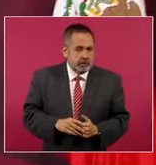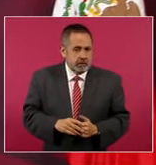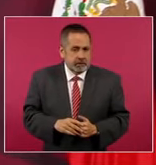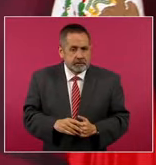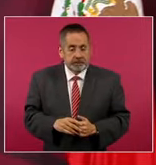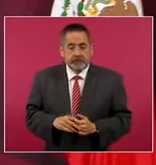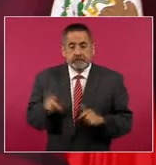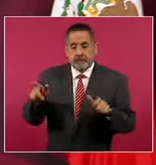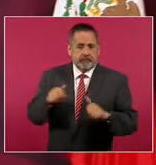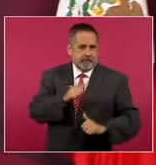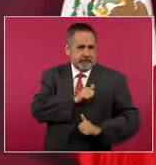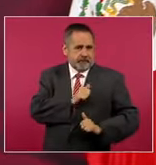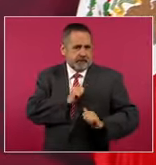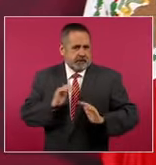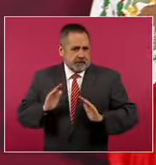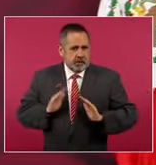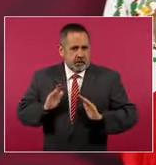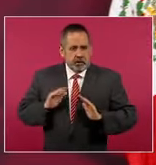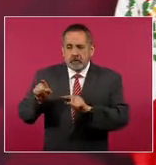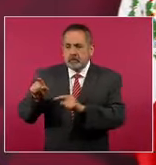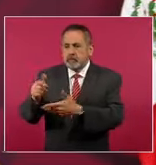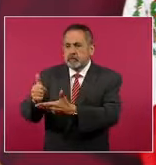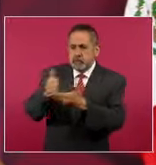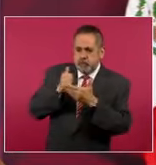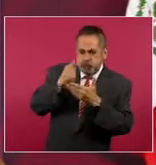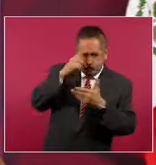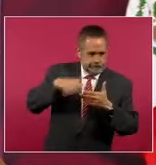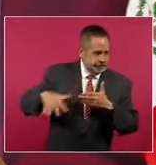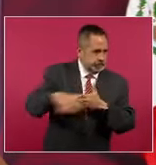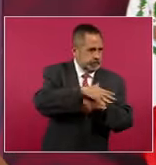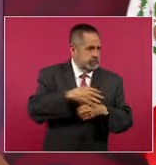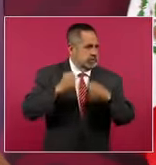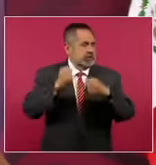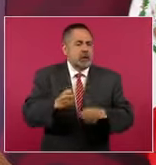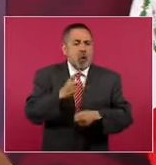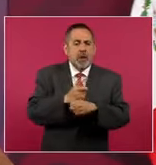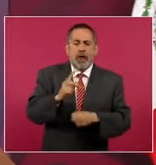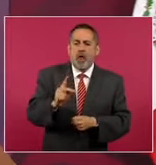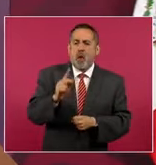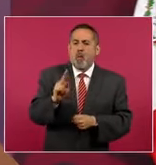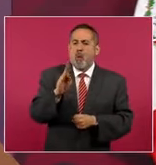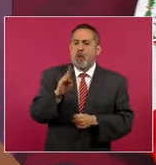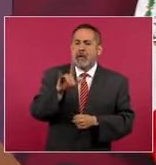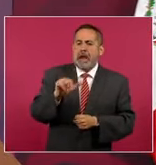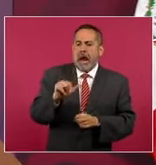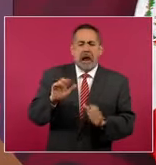las Fuerzas Armadas nos ayudaran en tareas de seguridad pública.